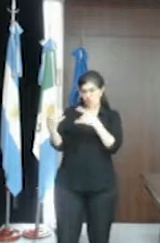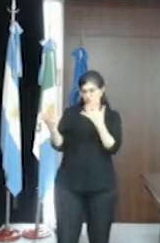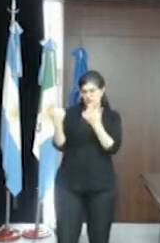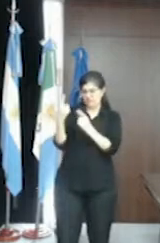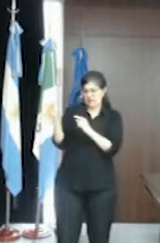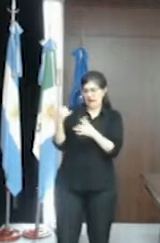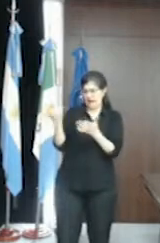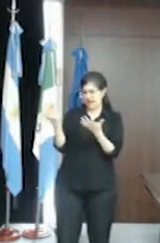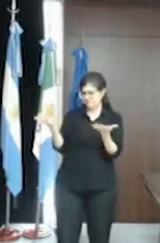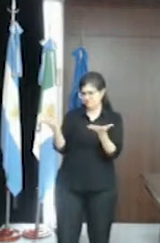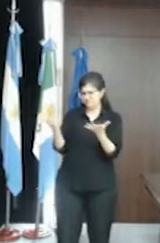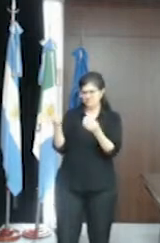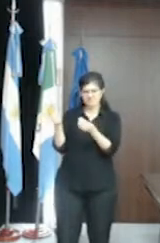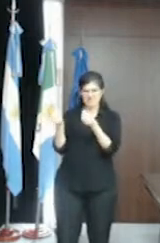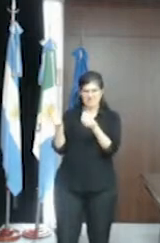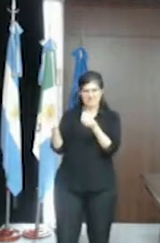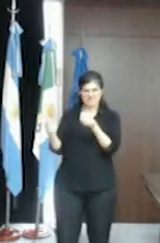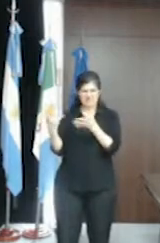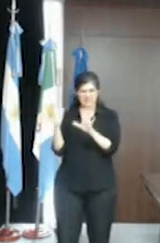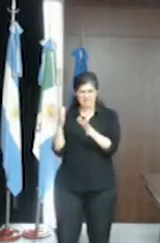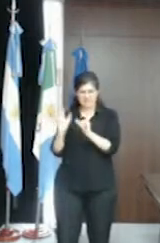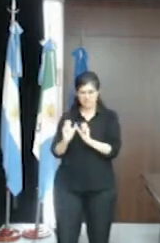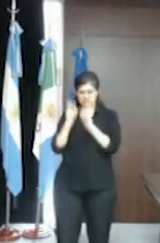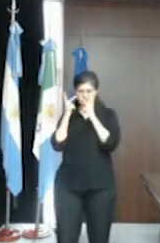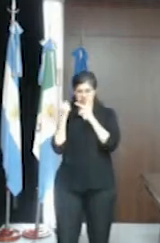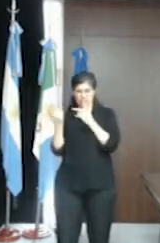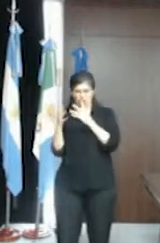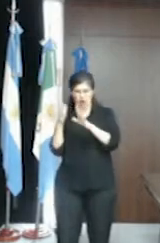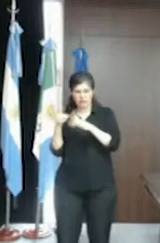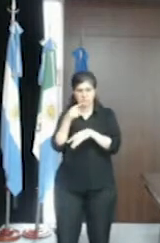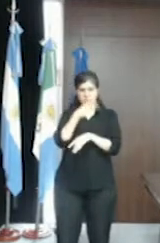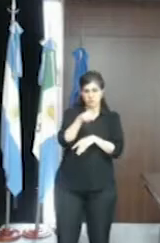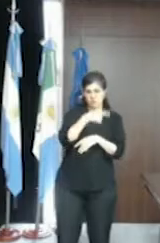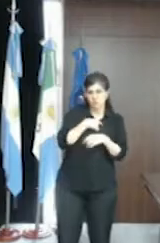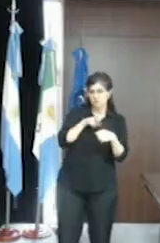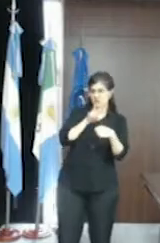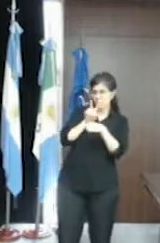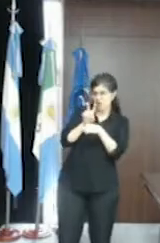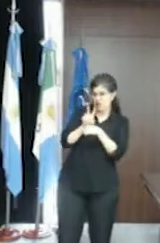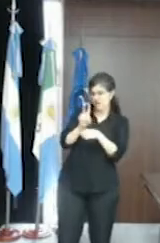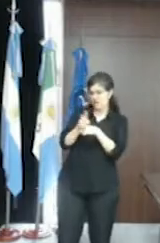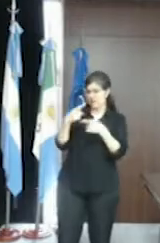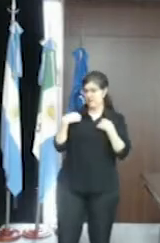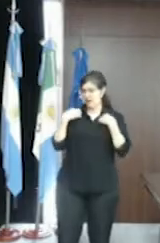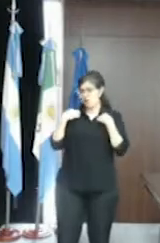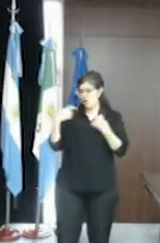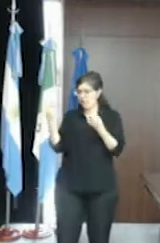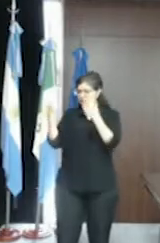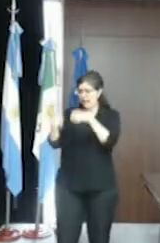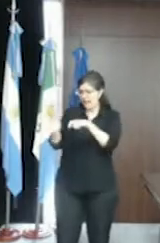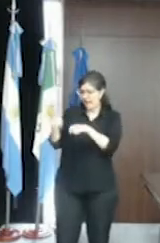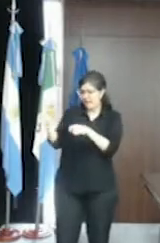irregular, rara, agresiva, que encima que lo estamos tratando de cambiar, nos grita, nos agarra de